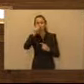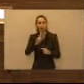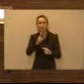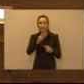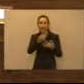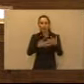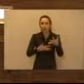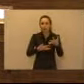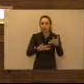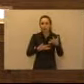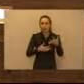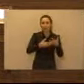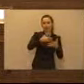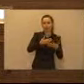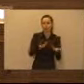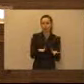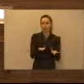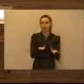de espera para